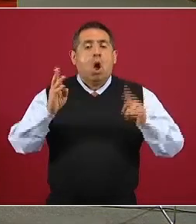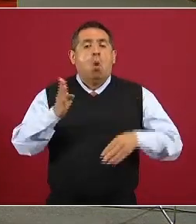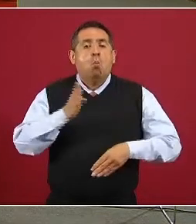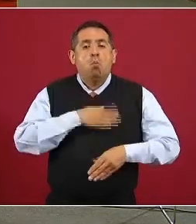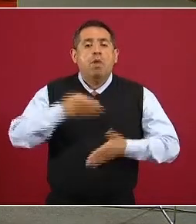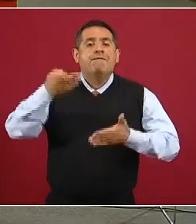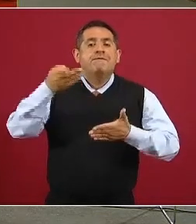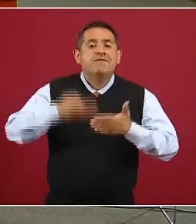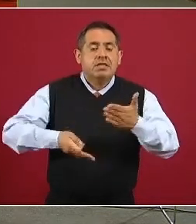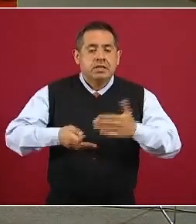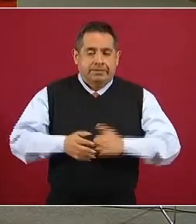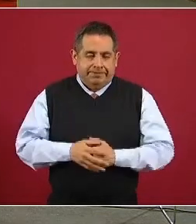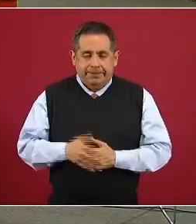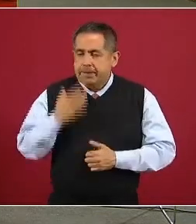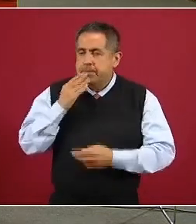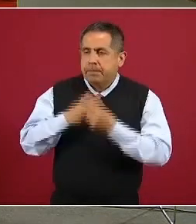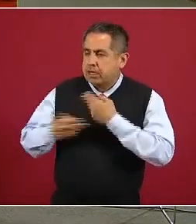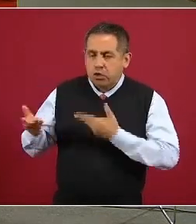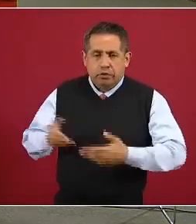Bienvenido, Jorge.